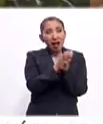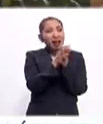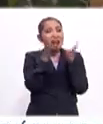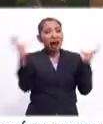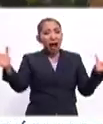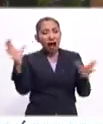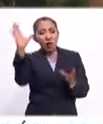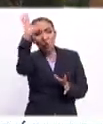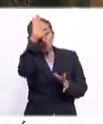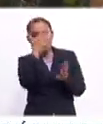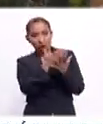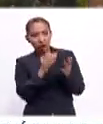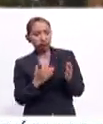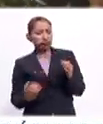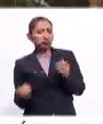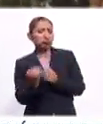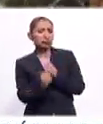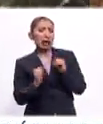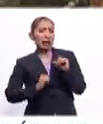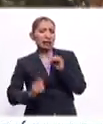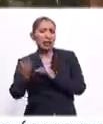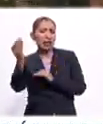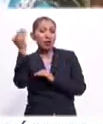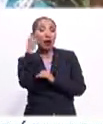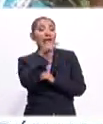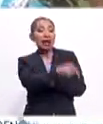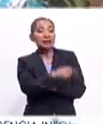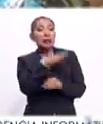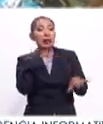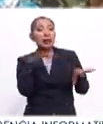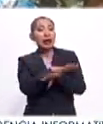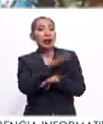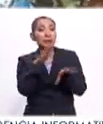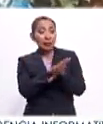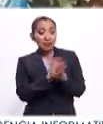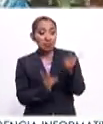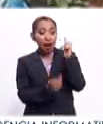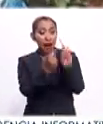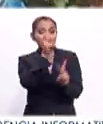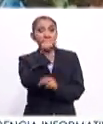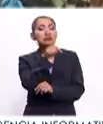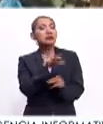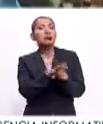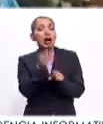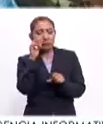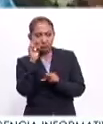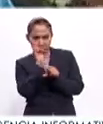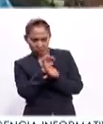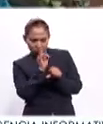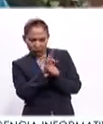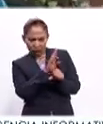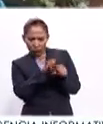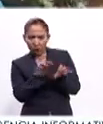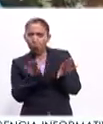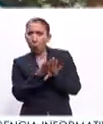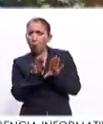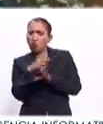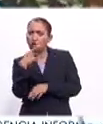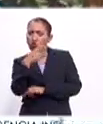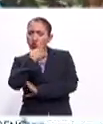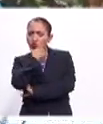grandes culturas que hoy conocemos, fue esta revolución botánica que consistió en observar a la